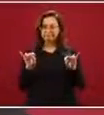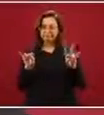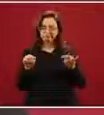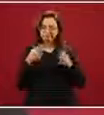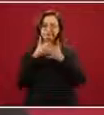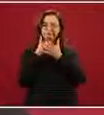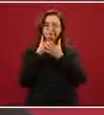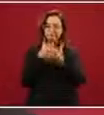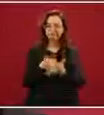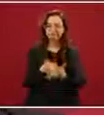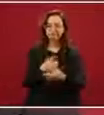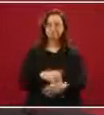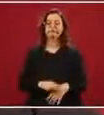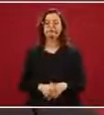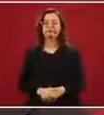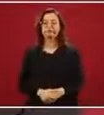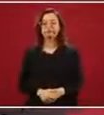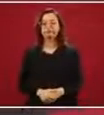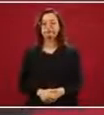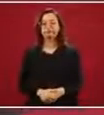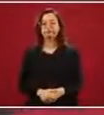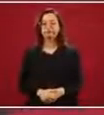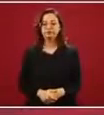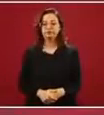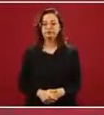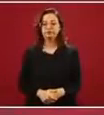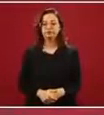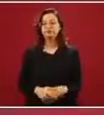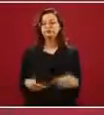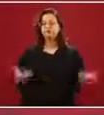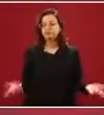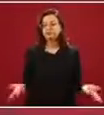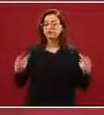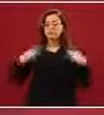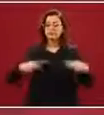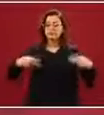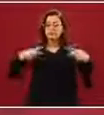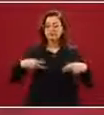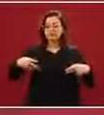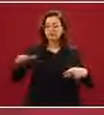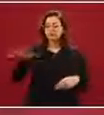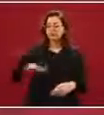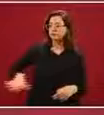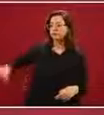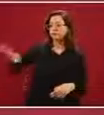Tenemos el apoyo de los ciudadanos, que eso es lo más importante,